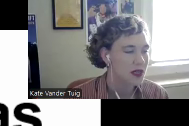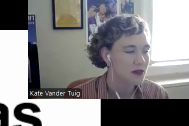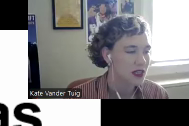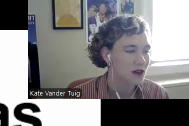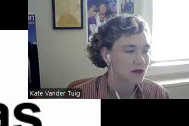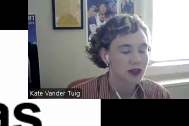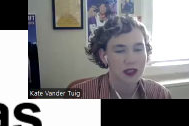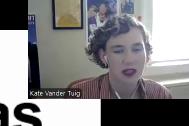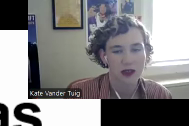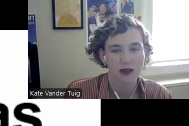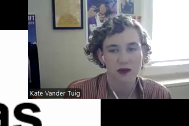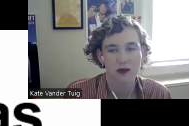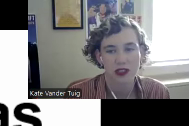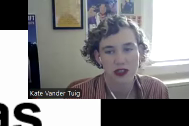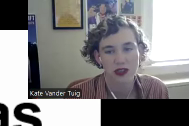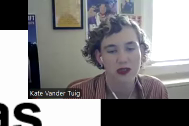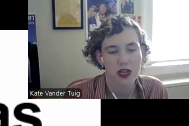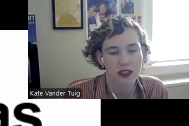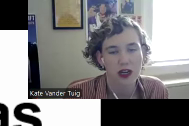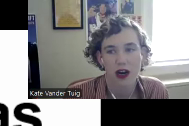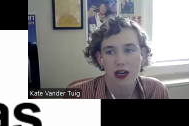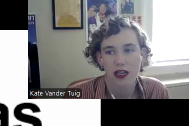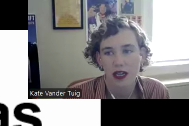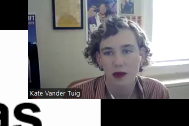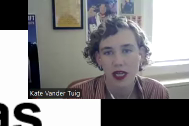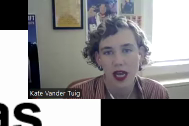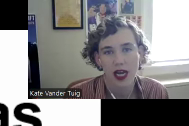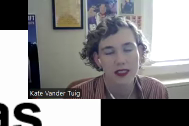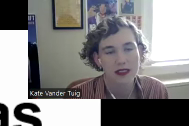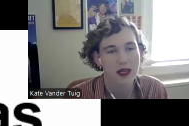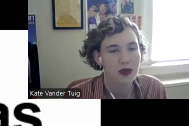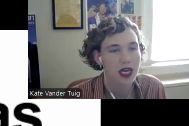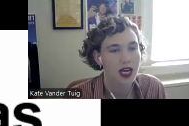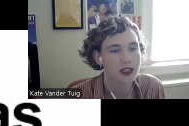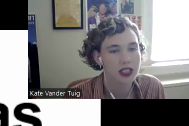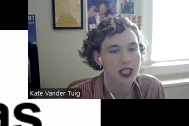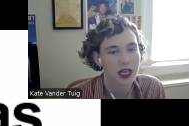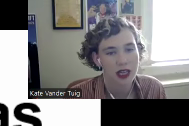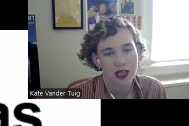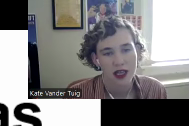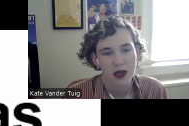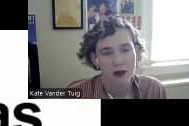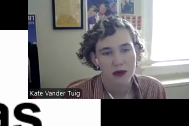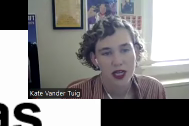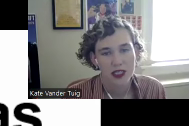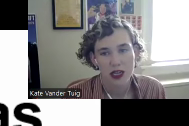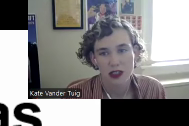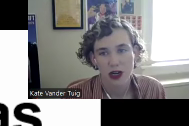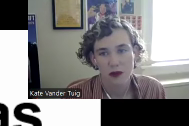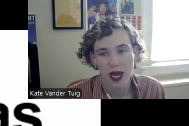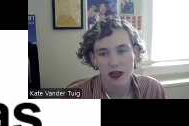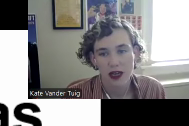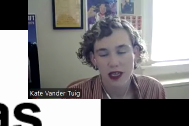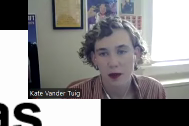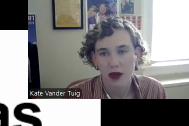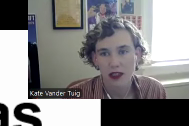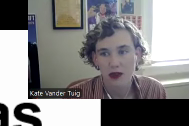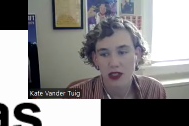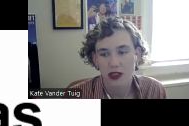Ashley. Fue una sesión muy informativa y útil y gracias a Doctor